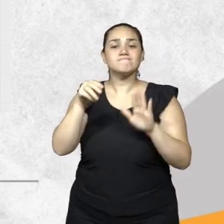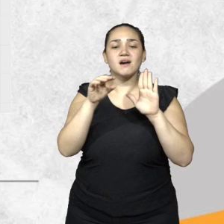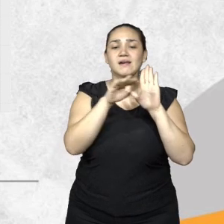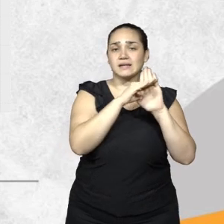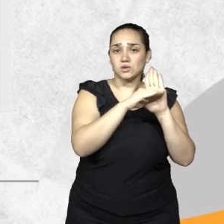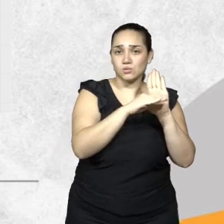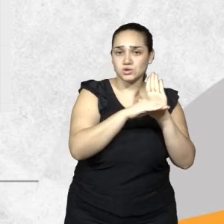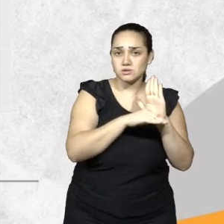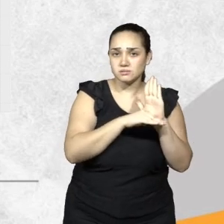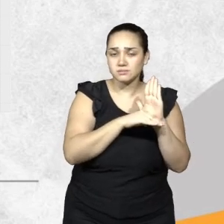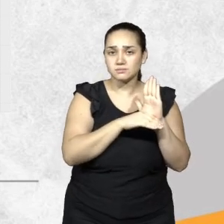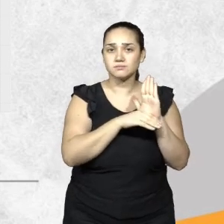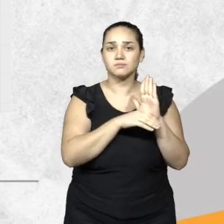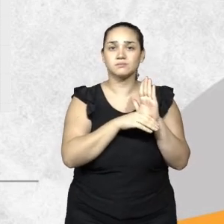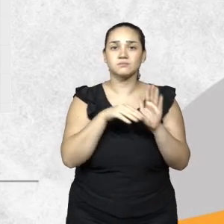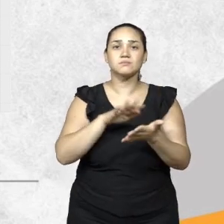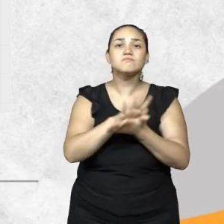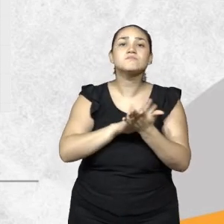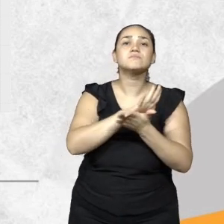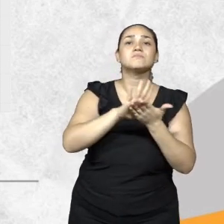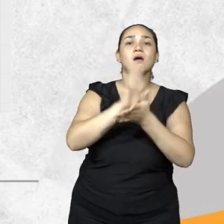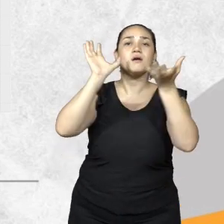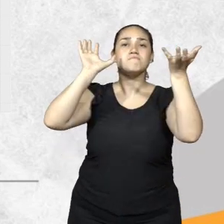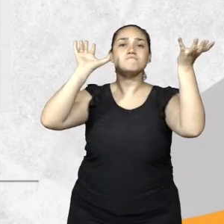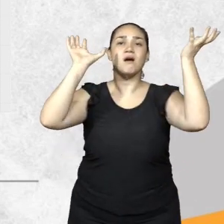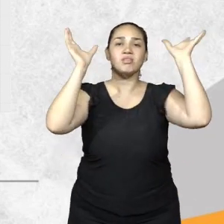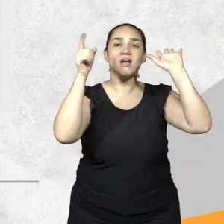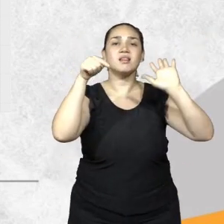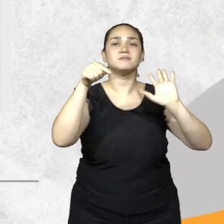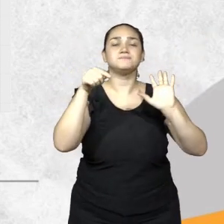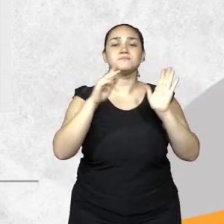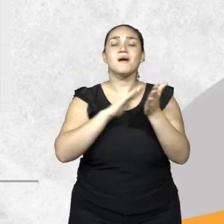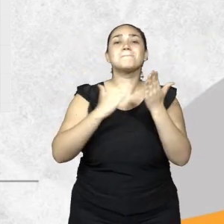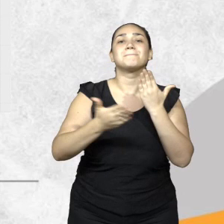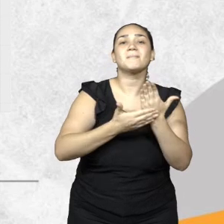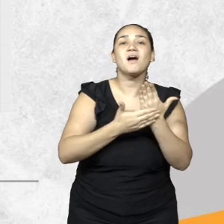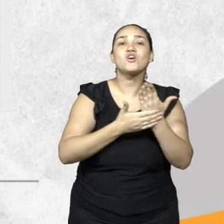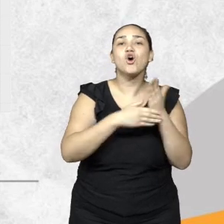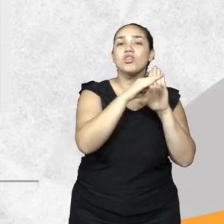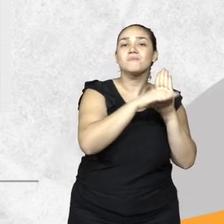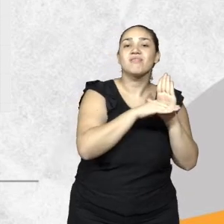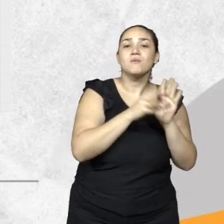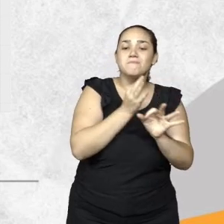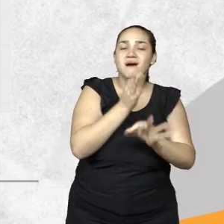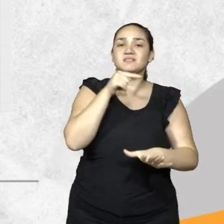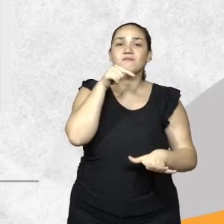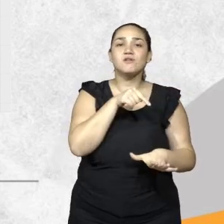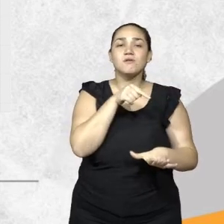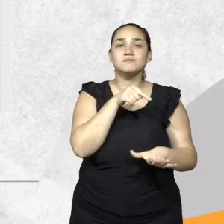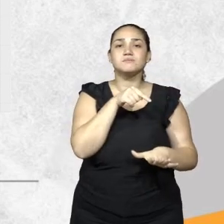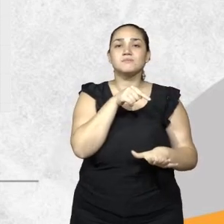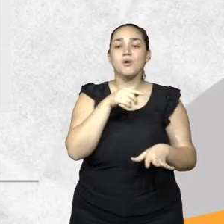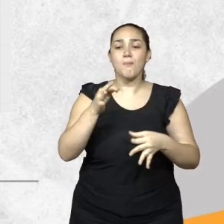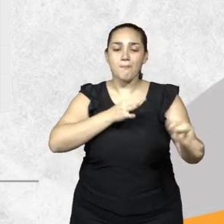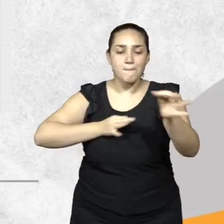de calificación ambiental, que son como las evaluaciones de impacto ambiental, comprenden el marco normativo general y específico en virtud del cual se ejecuta